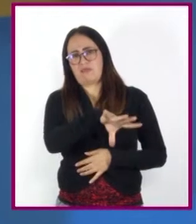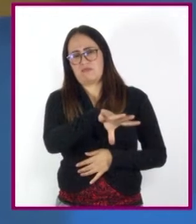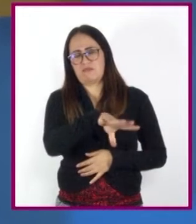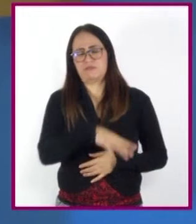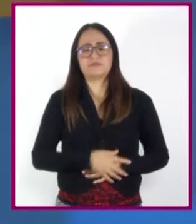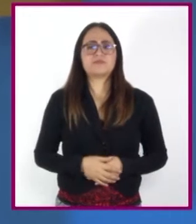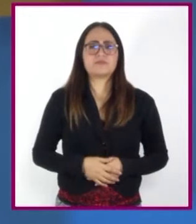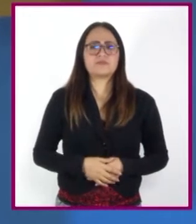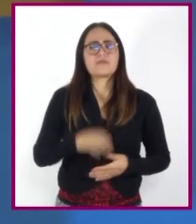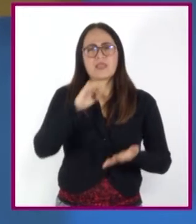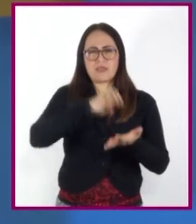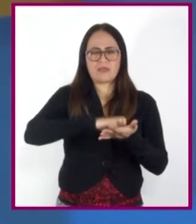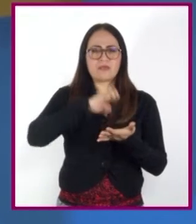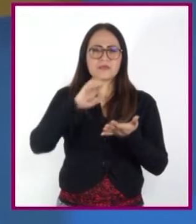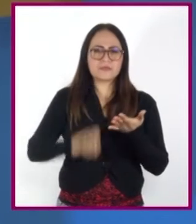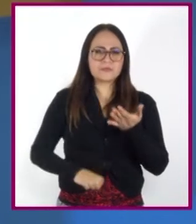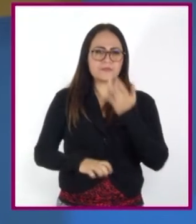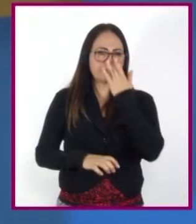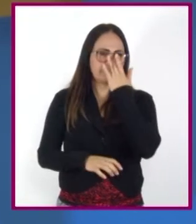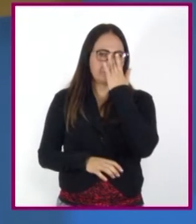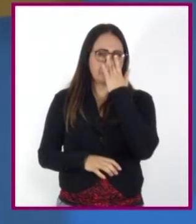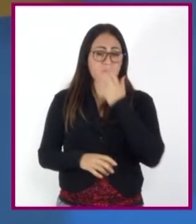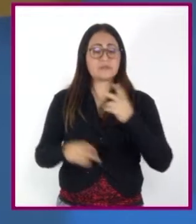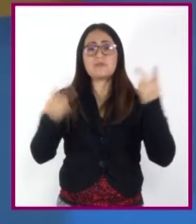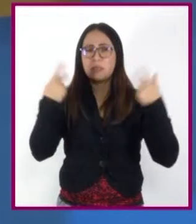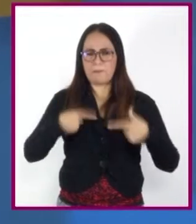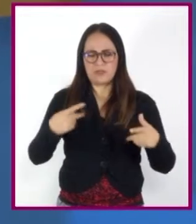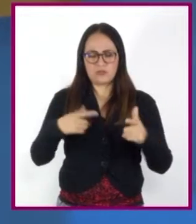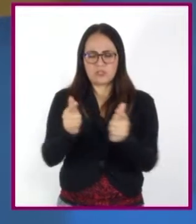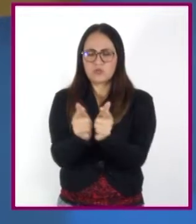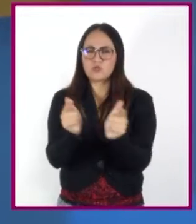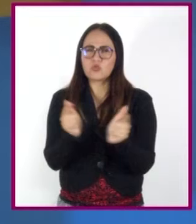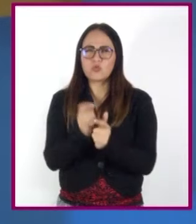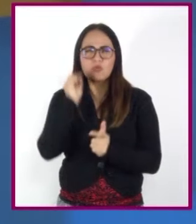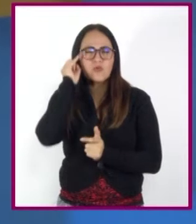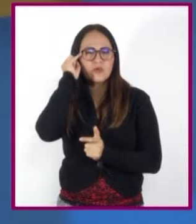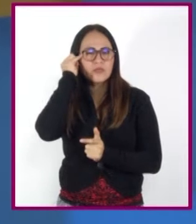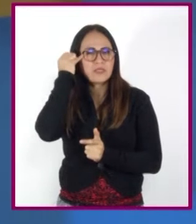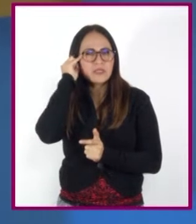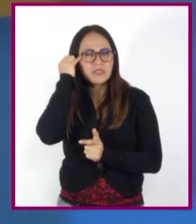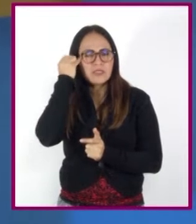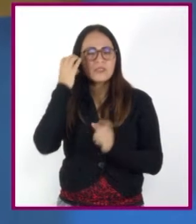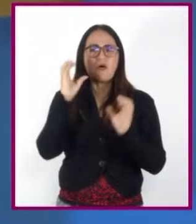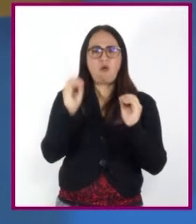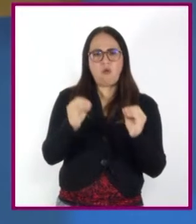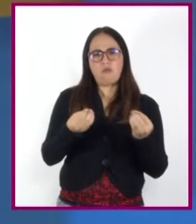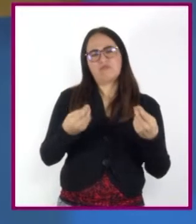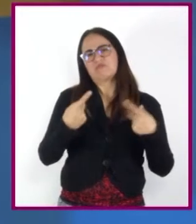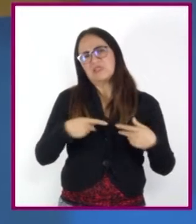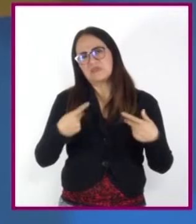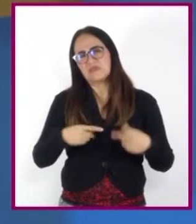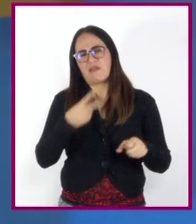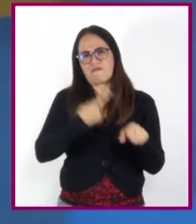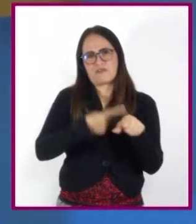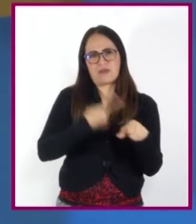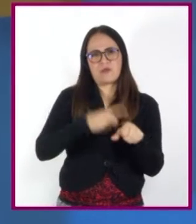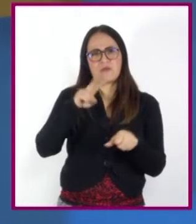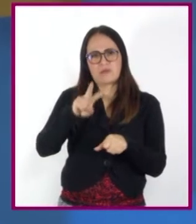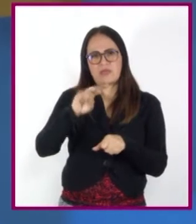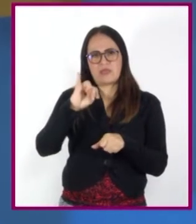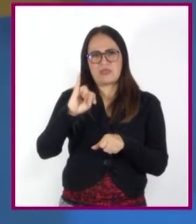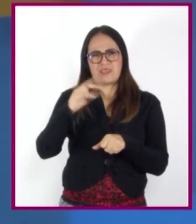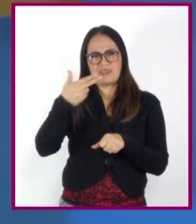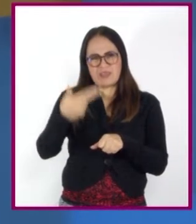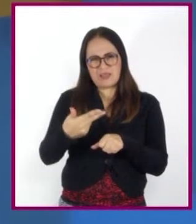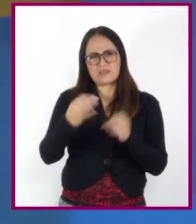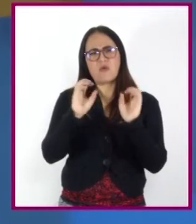darles algunos ejemplos, las personas indígenas, las que viven con VIH, los adultos mayores, las